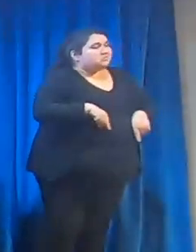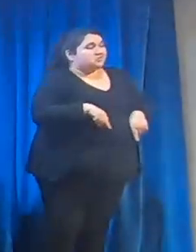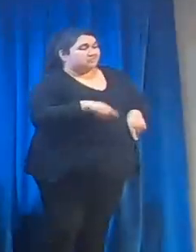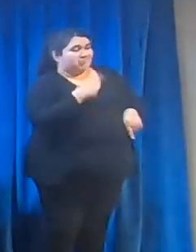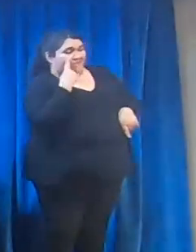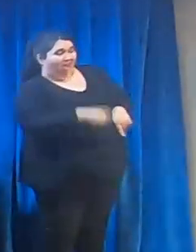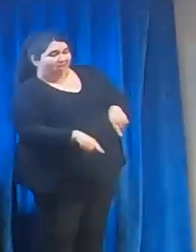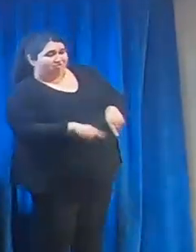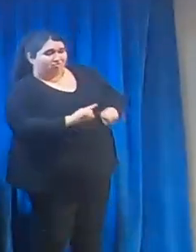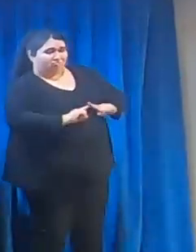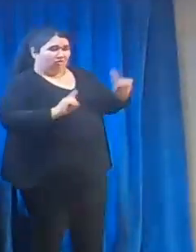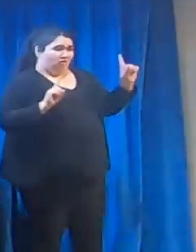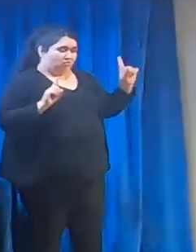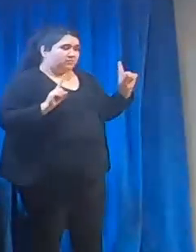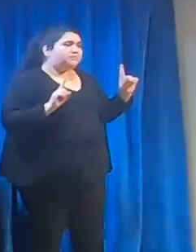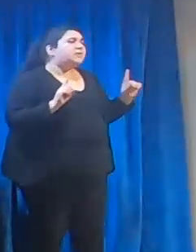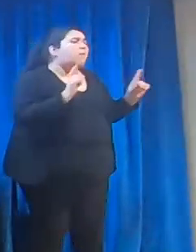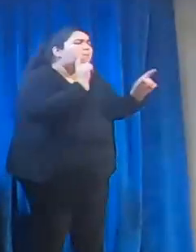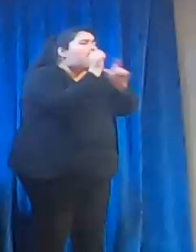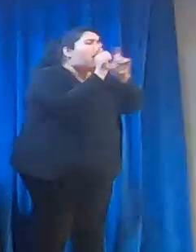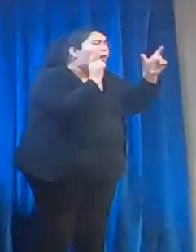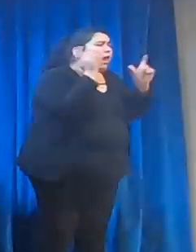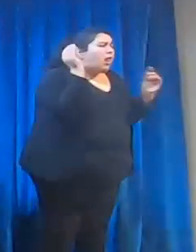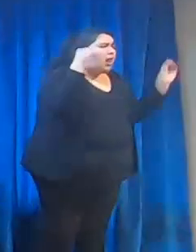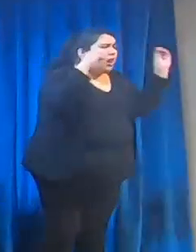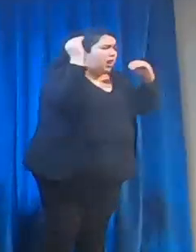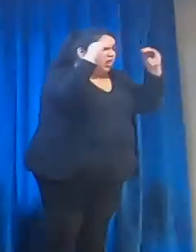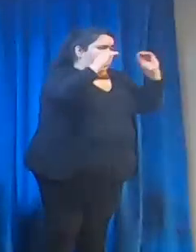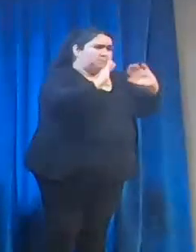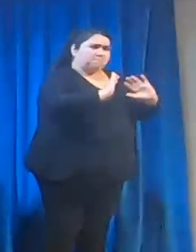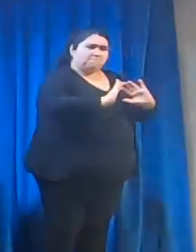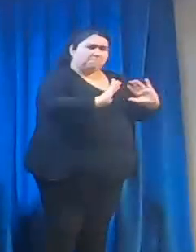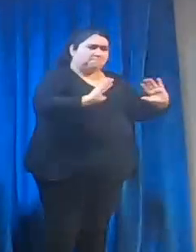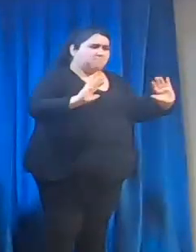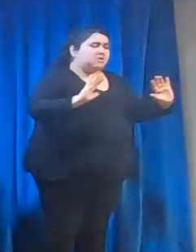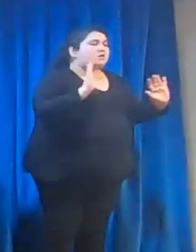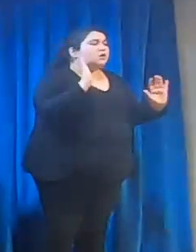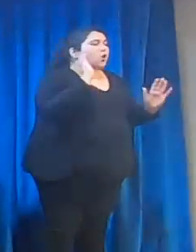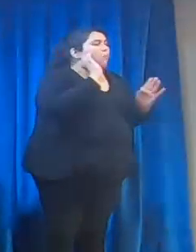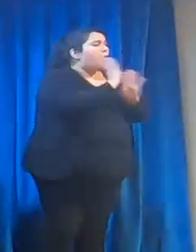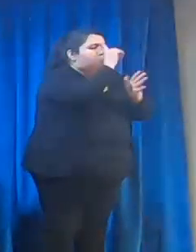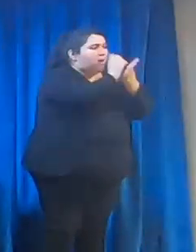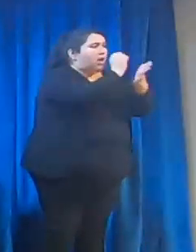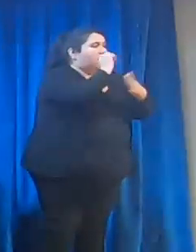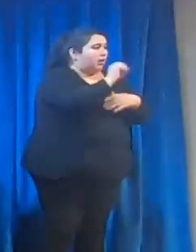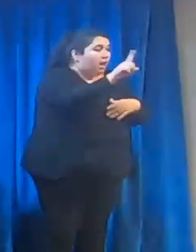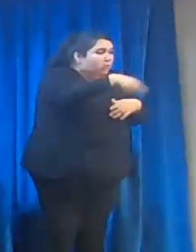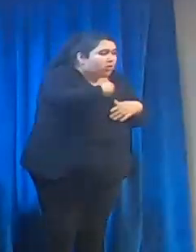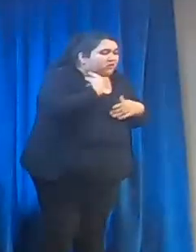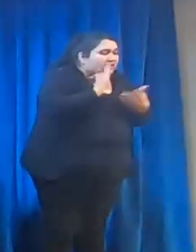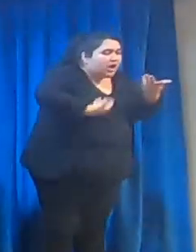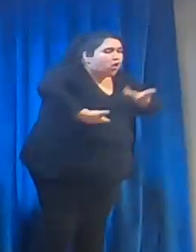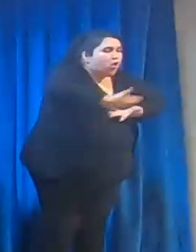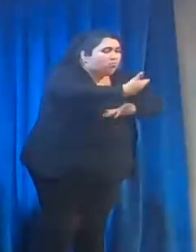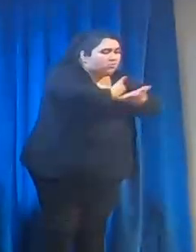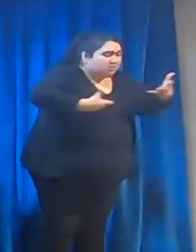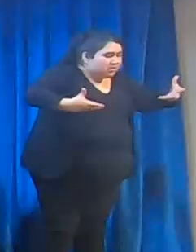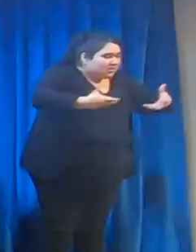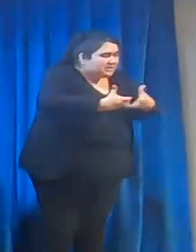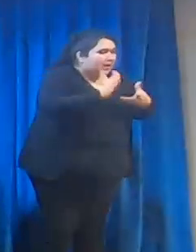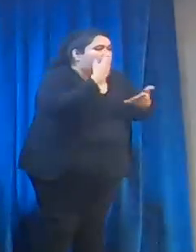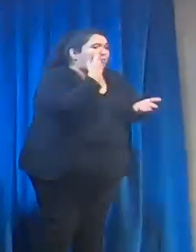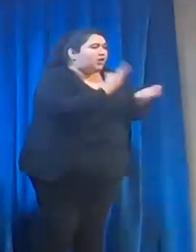¿no? Raros, y todas las palabras que uno le quiera poner, porque en realidad la convivencia pasa por ahí, ¿no? Por reconocer